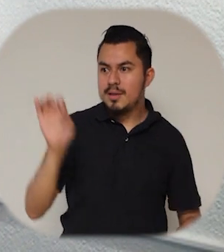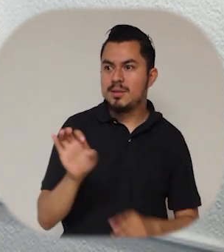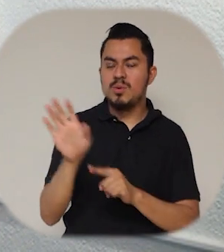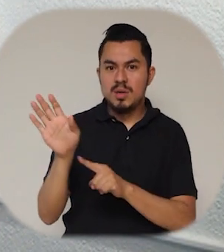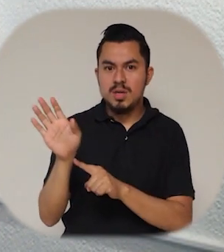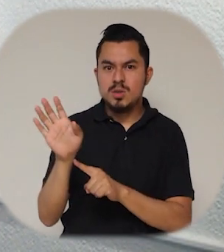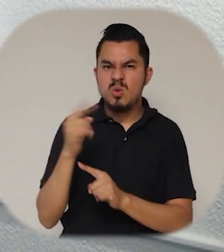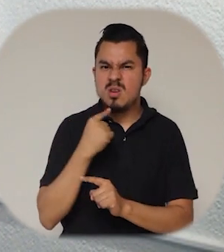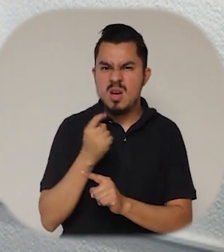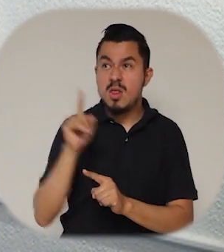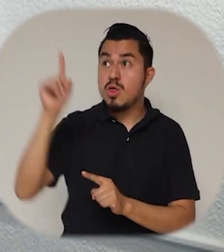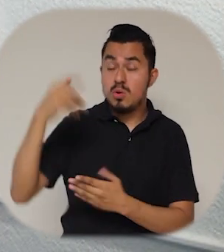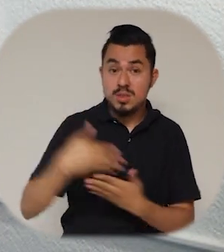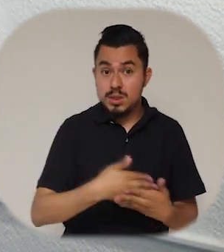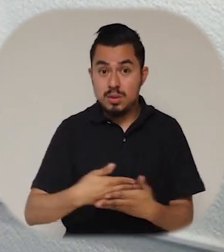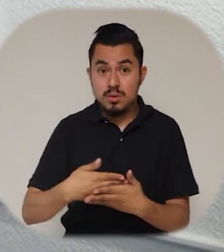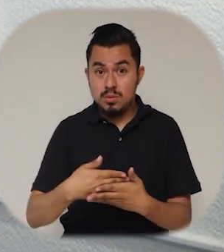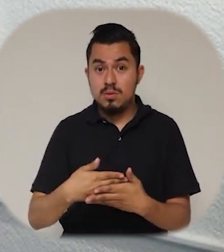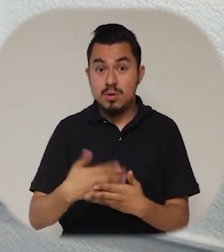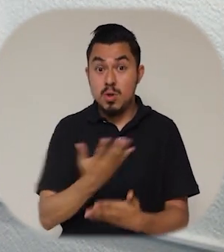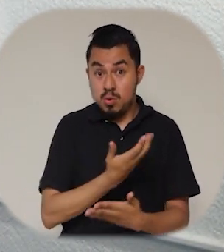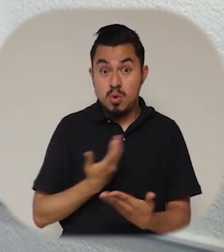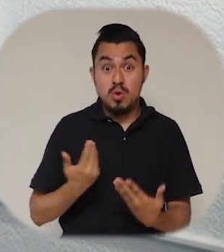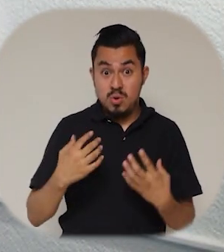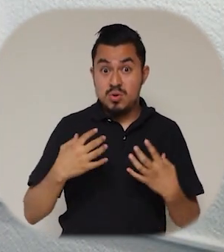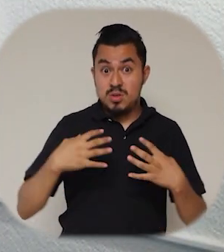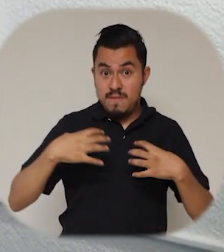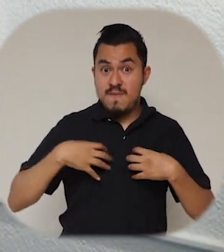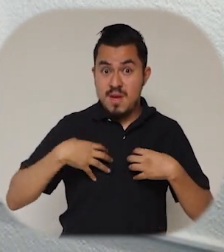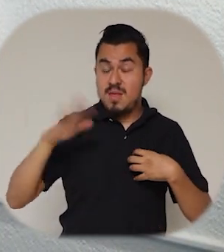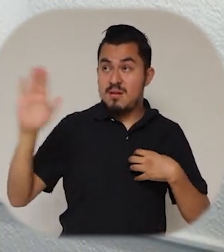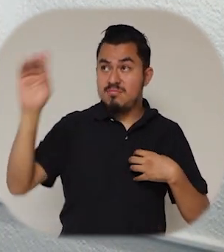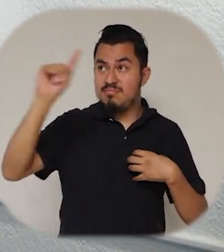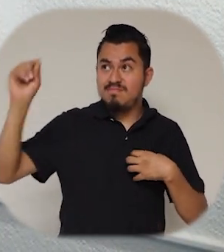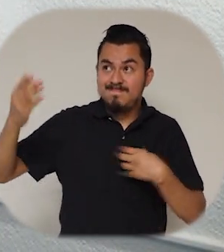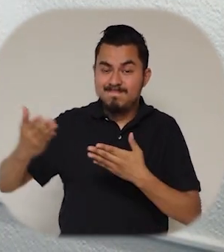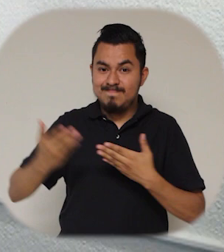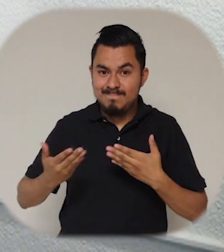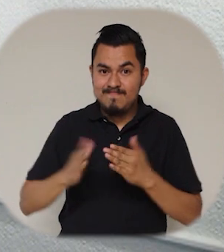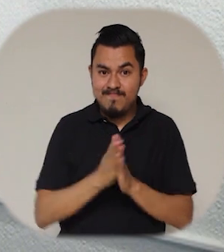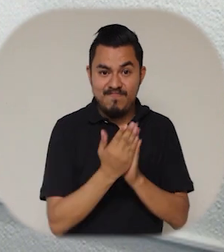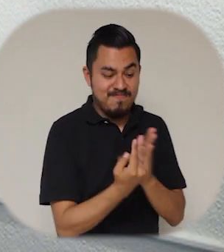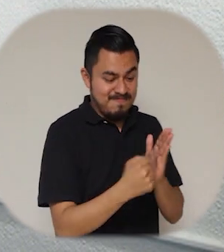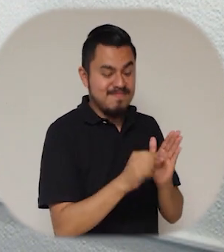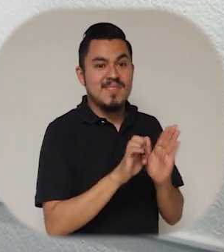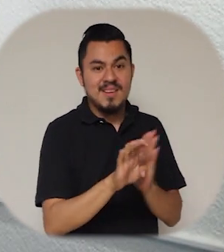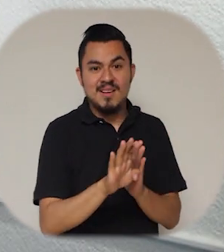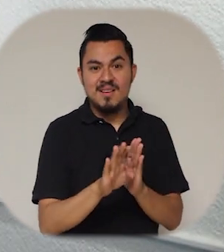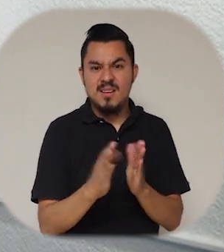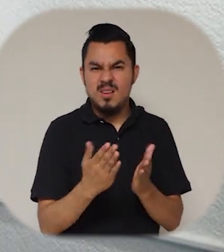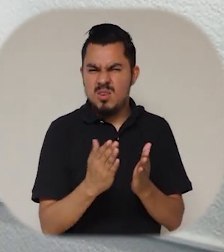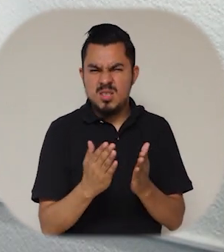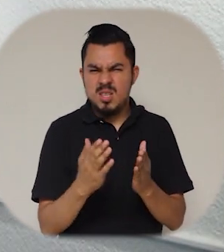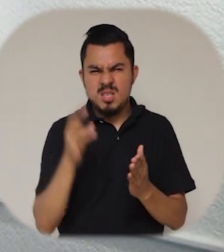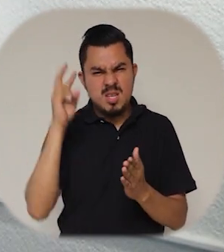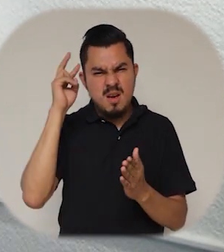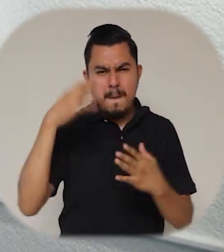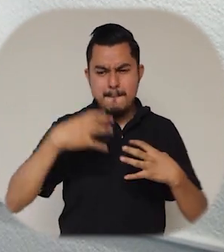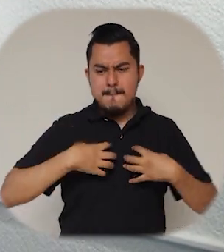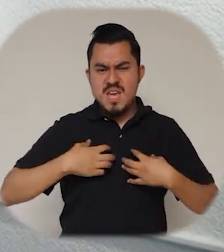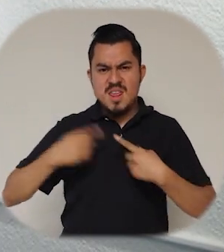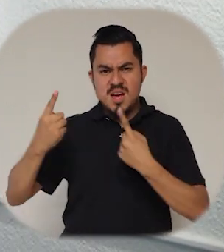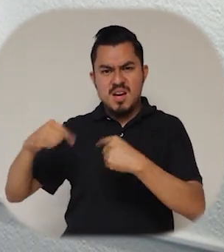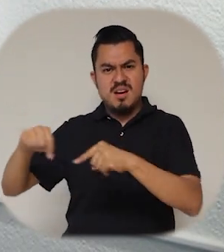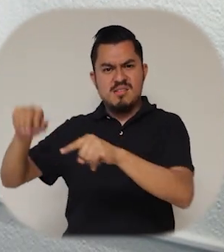de la Biblia. Así que realmente la vida eterna, de alguna manera extrema, podemos decir que es